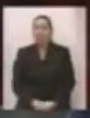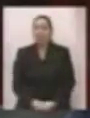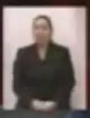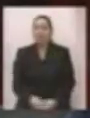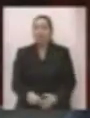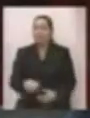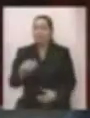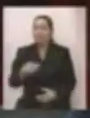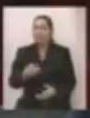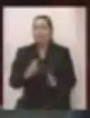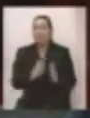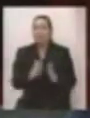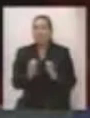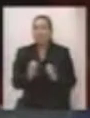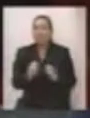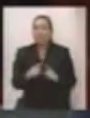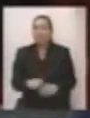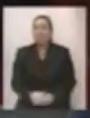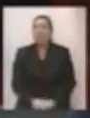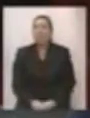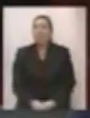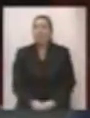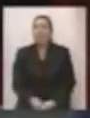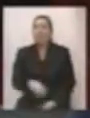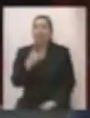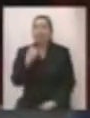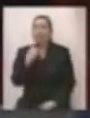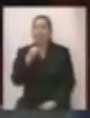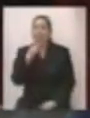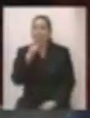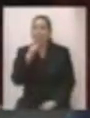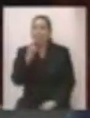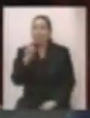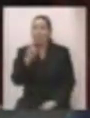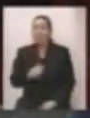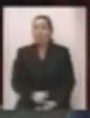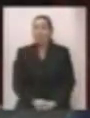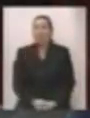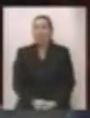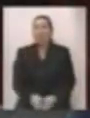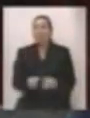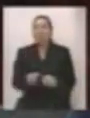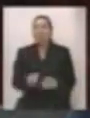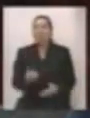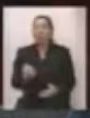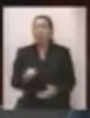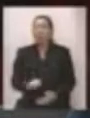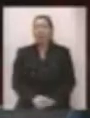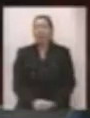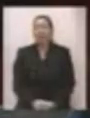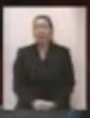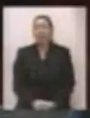En especial, las medidas que permitan a los niños, niñas y adolescentes utilizar de manera segura y